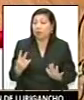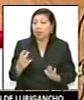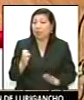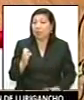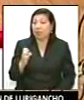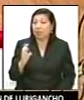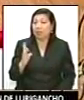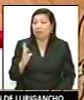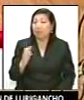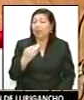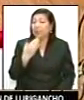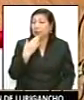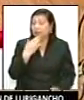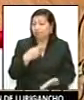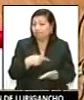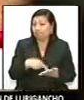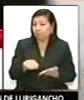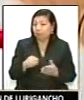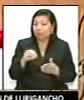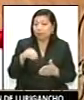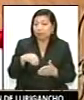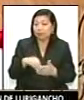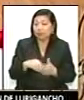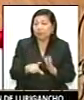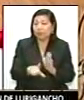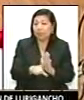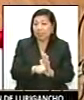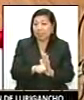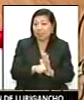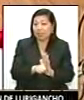019-97-EF, que fueron emitidas en cumplimiento de la Ley